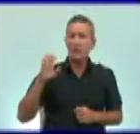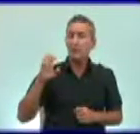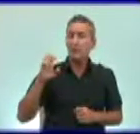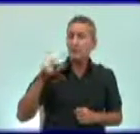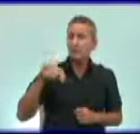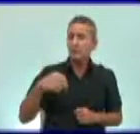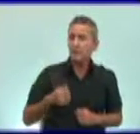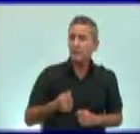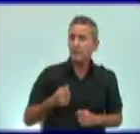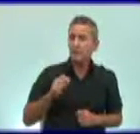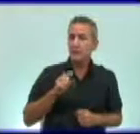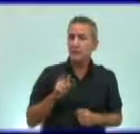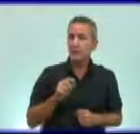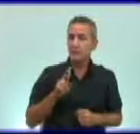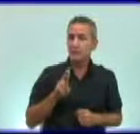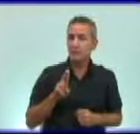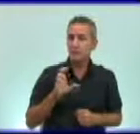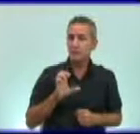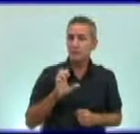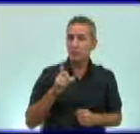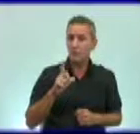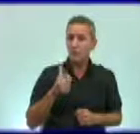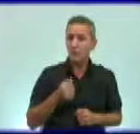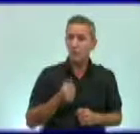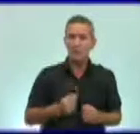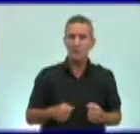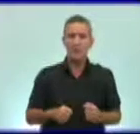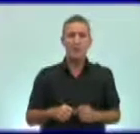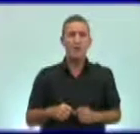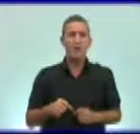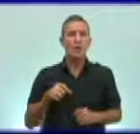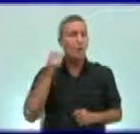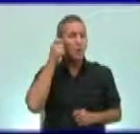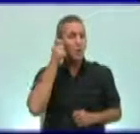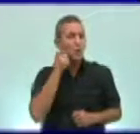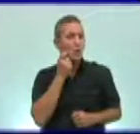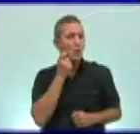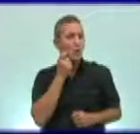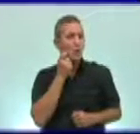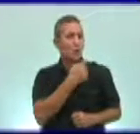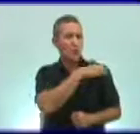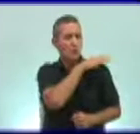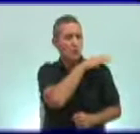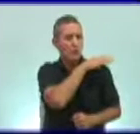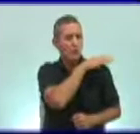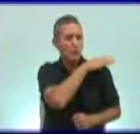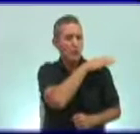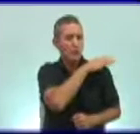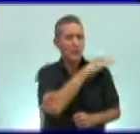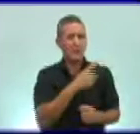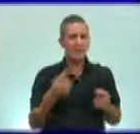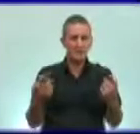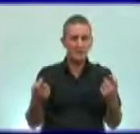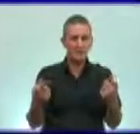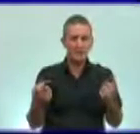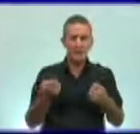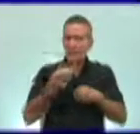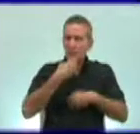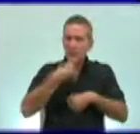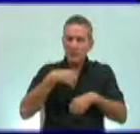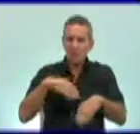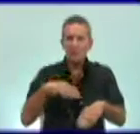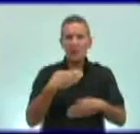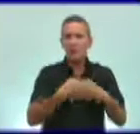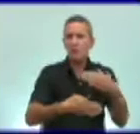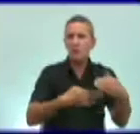manera fehaciente, necesario en los destinos de cualquier proceso revolucionario, por lo menos en América, de